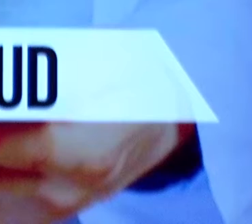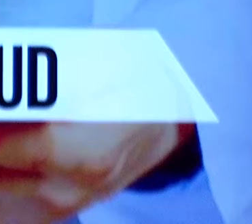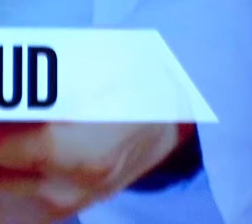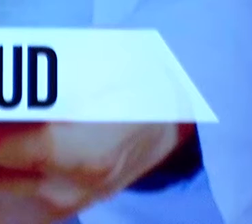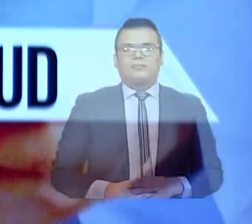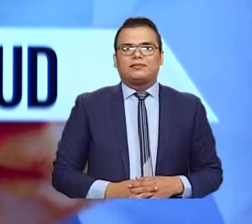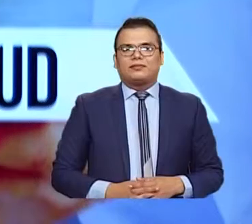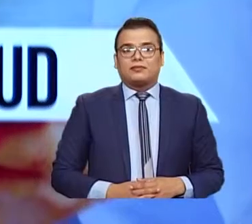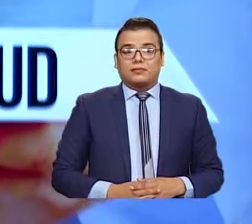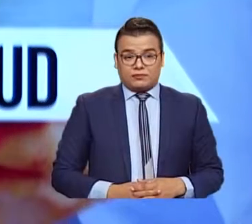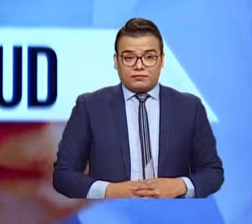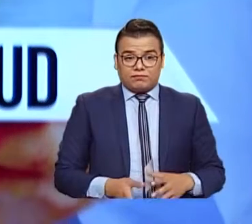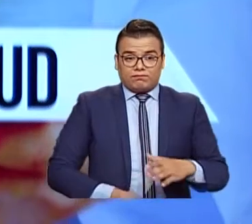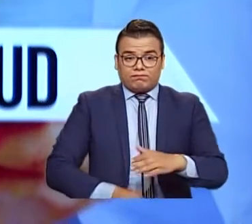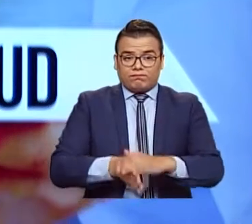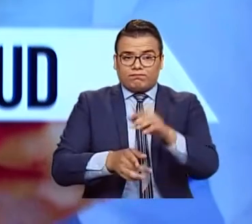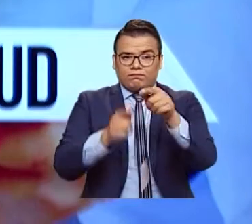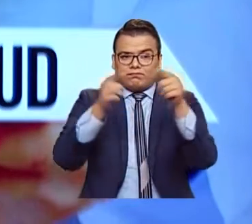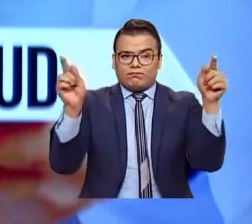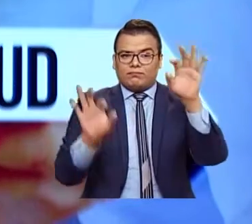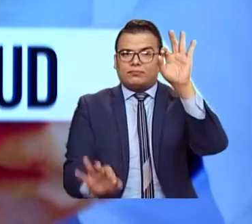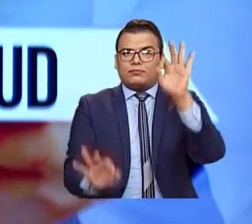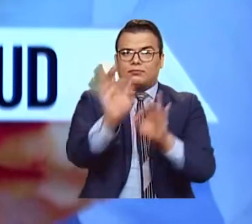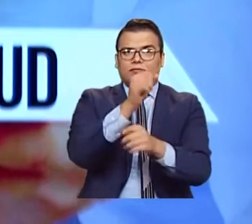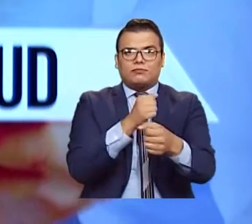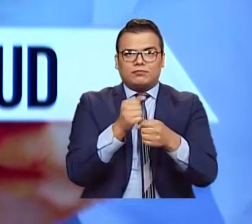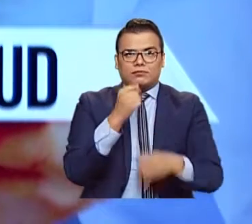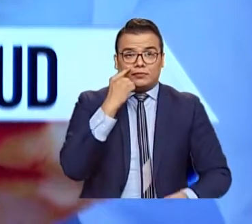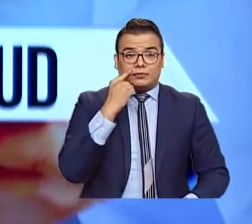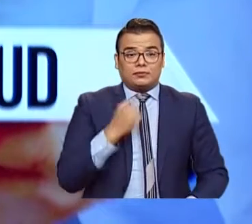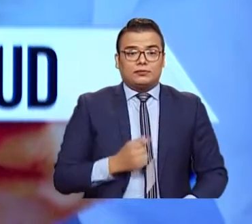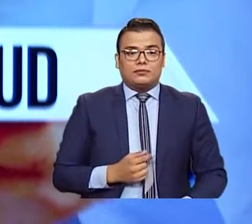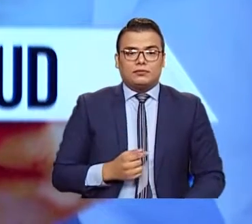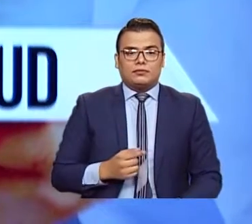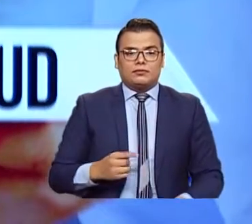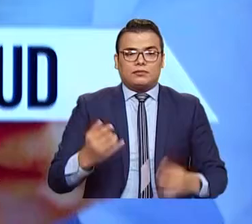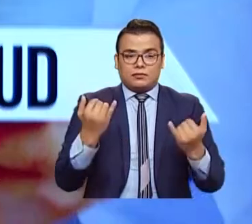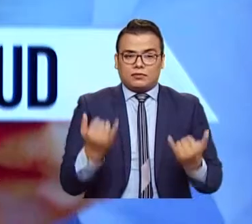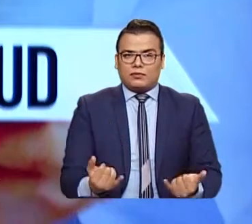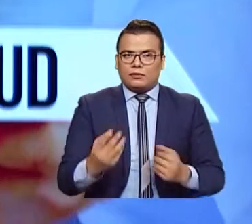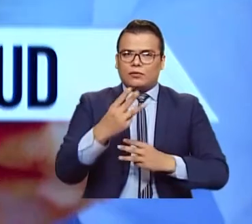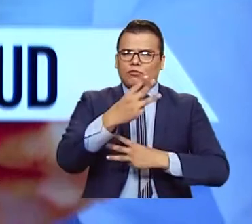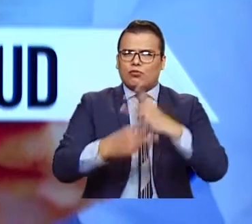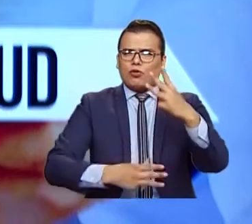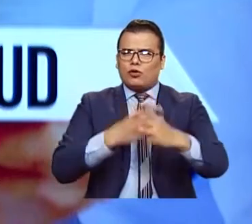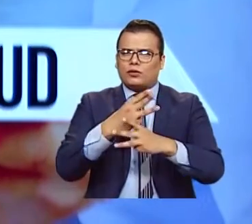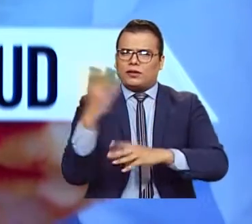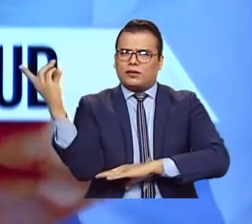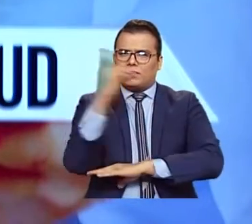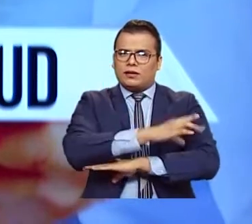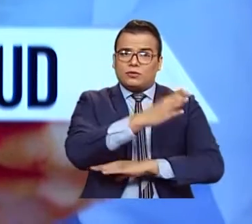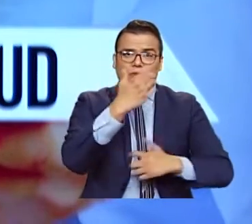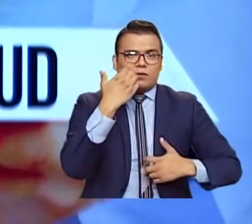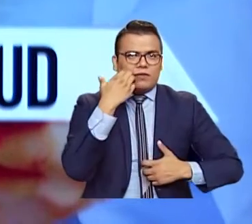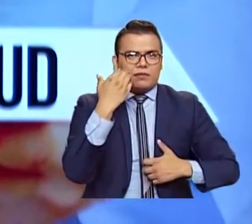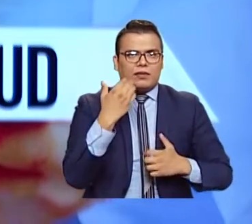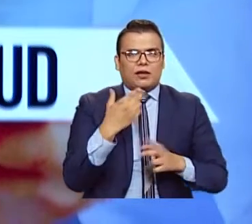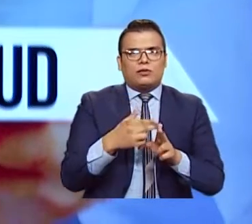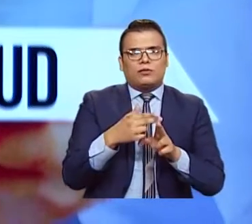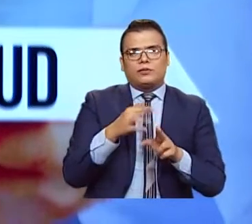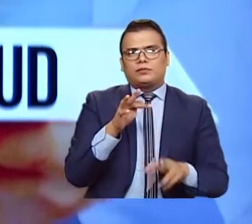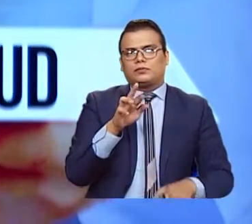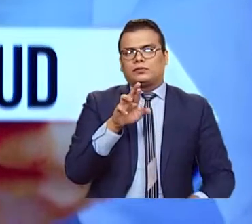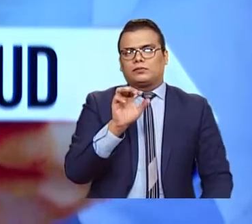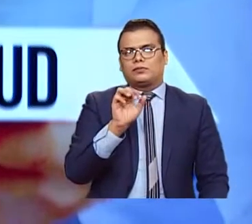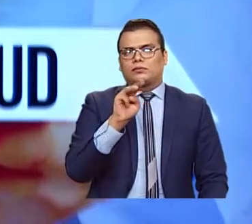continuamos en el envase con noticias hoy 13 de octubre día mundial contra la trombosis cómo prevenir una enfermedad que causa más